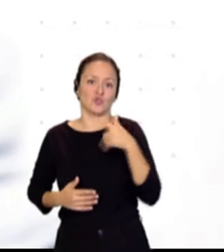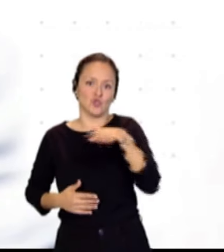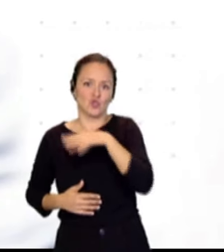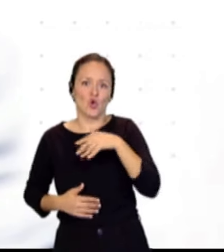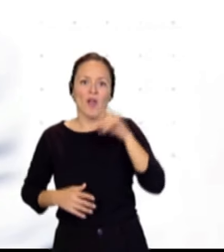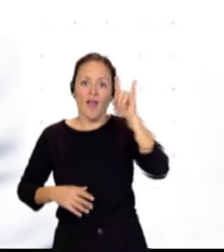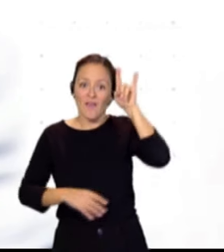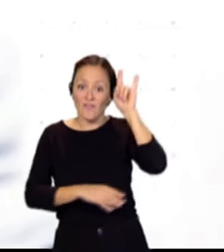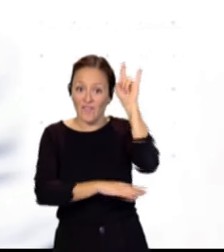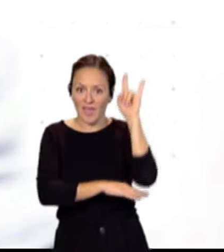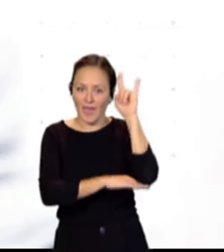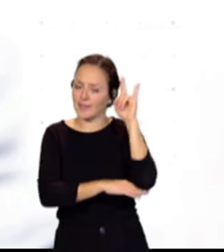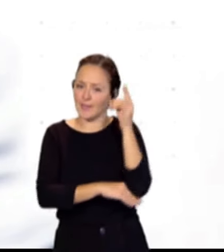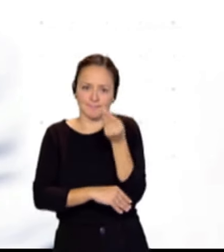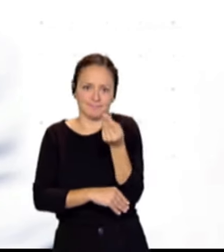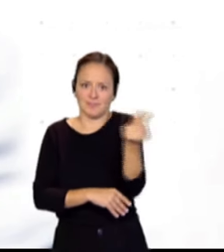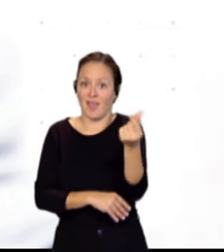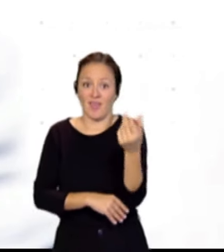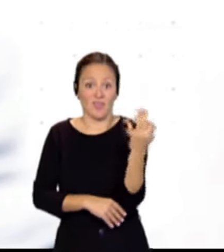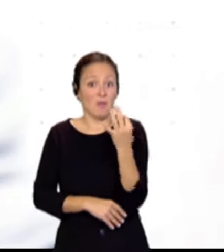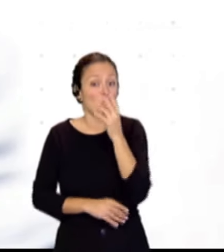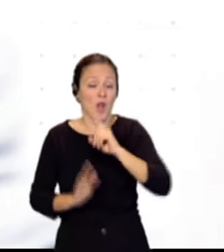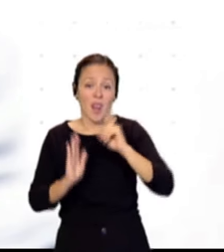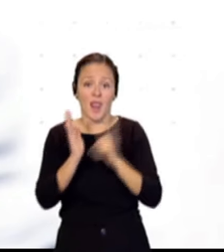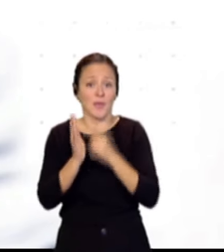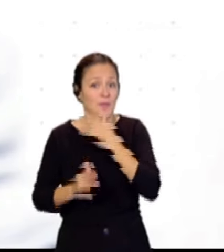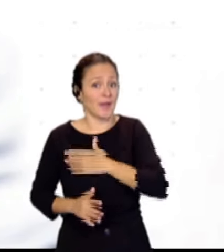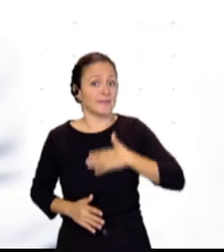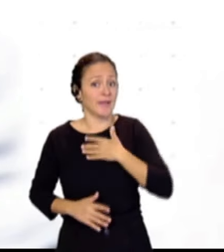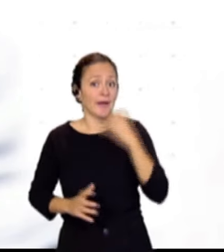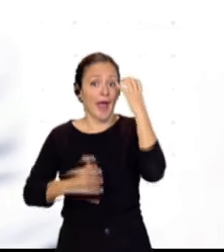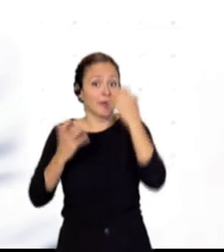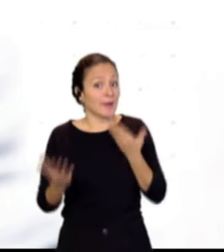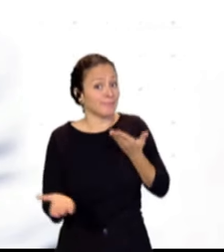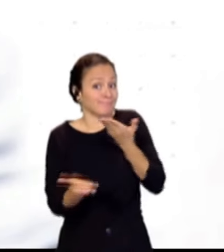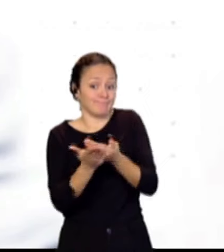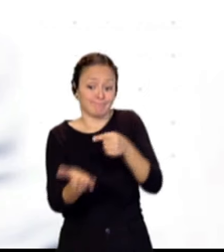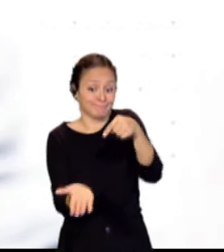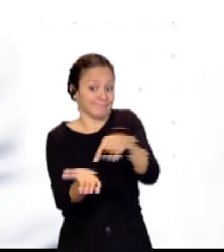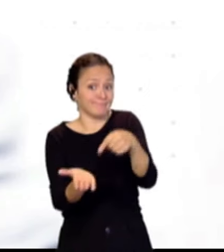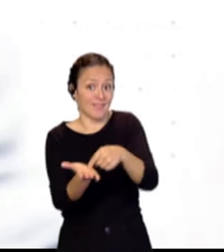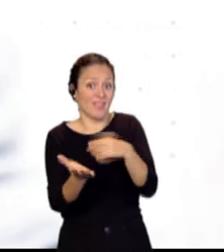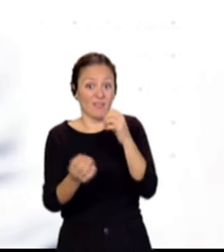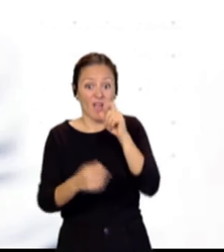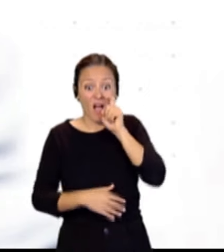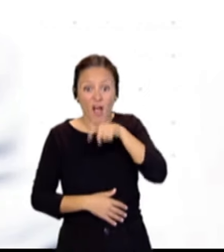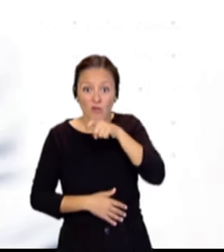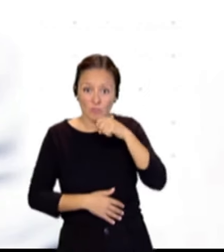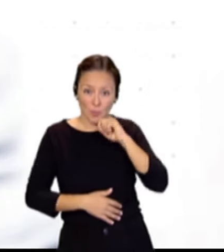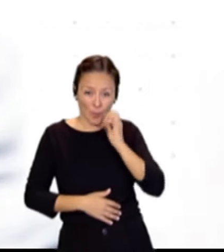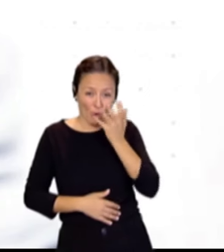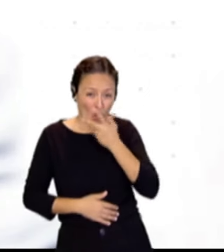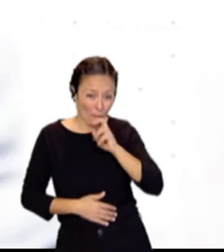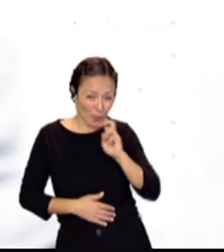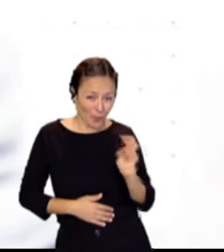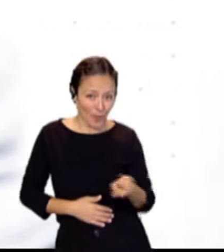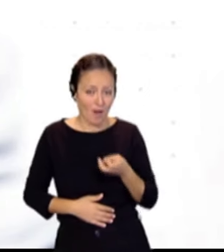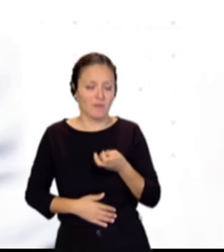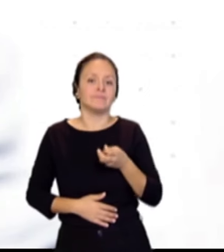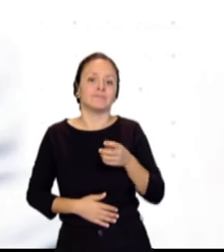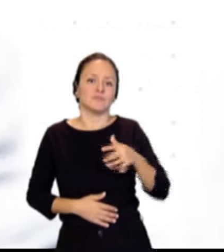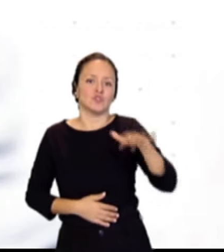de 28 años las exigencias de la ley de bienestar animal han provocado la salida de estos dos animales exóticos de la casa